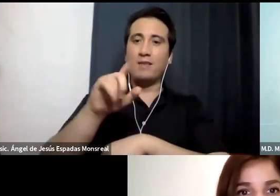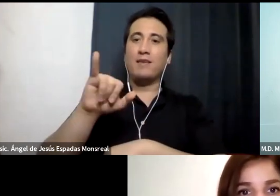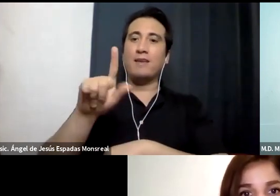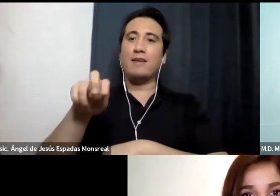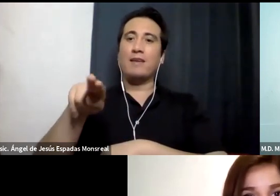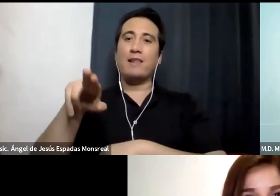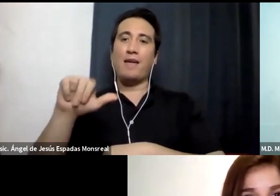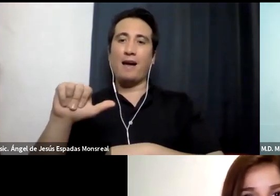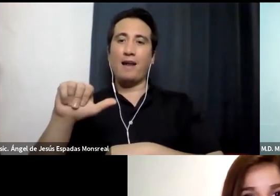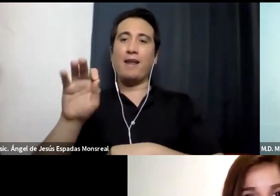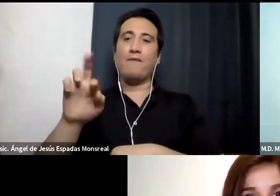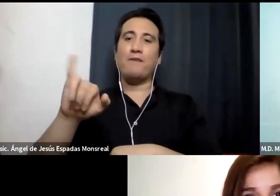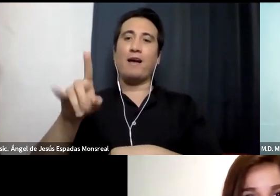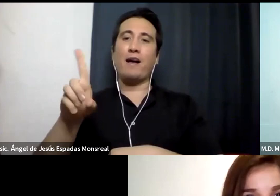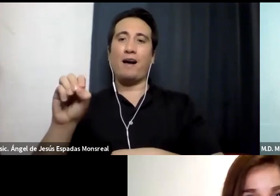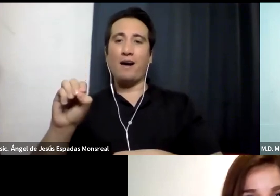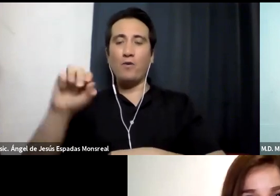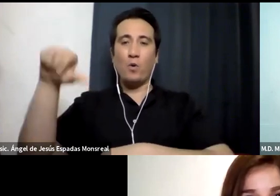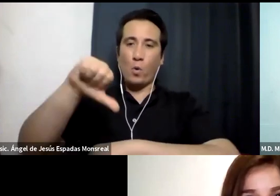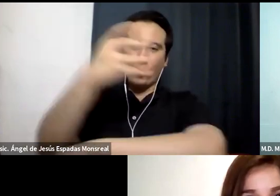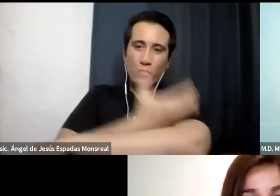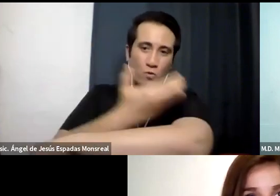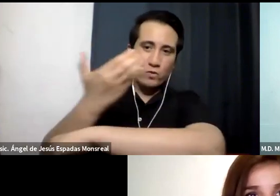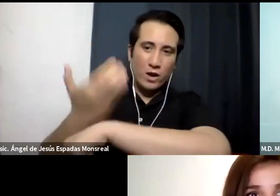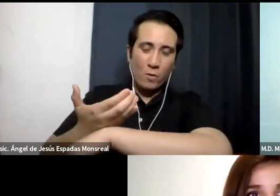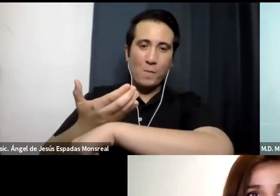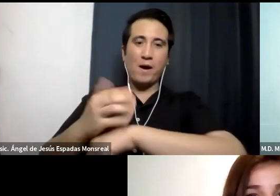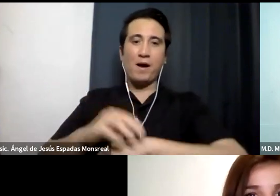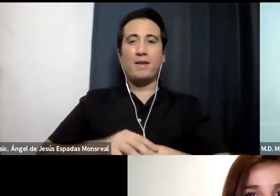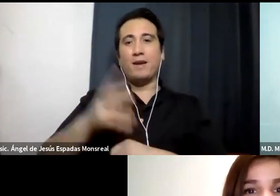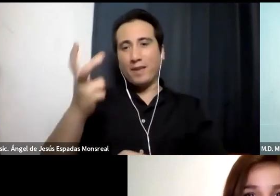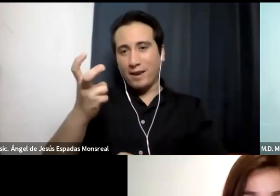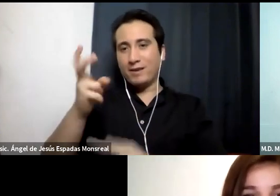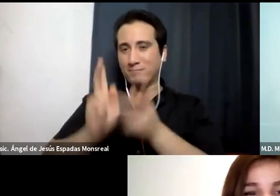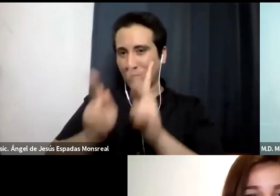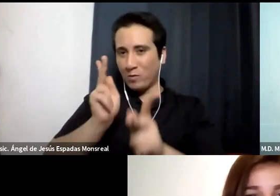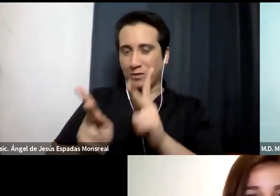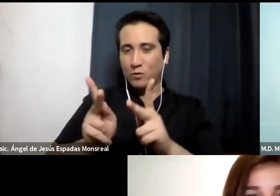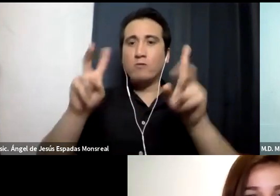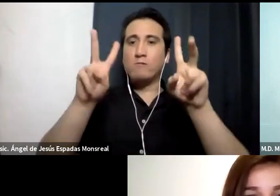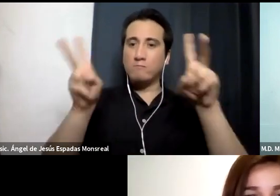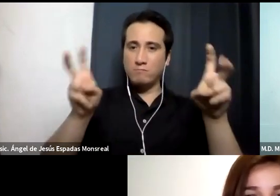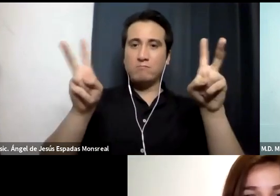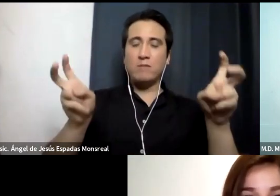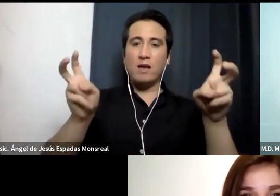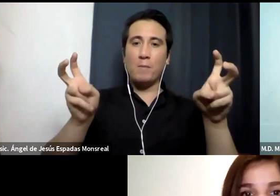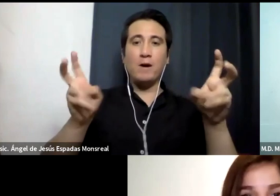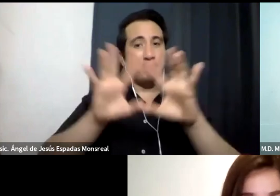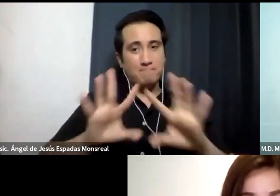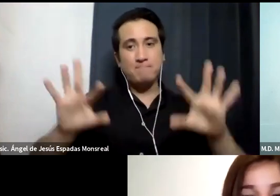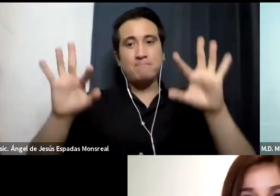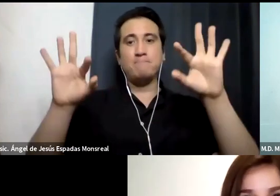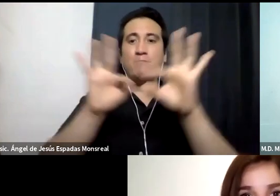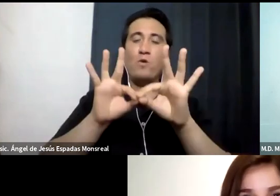Fajardo Nique, que hoy nos acompaña en este conversatorio con un tema pues sumamente